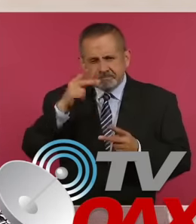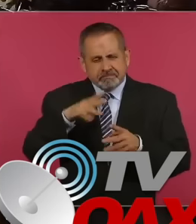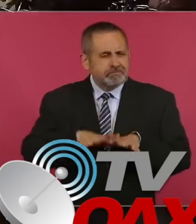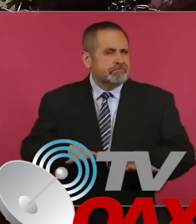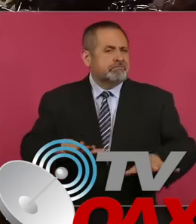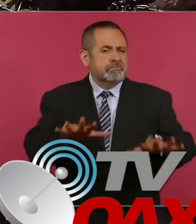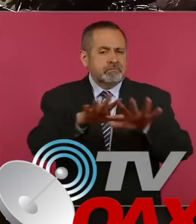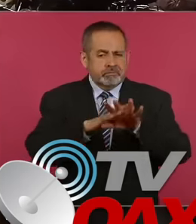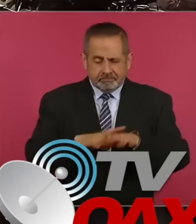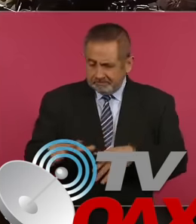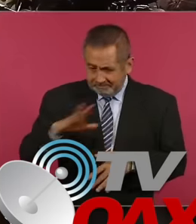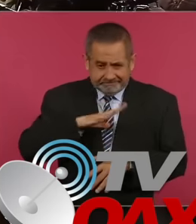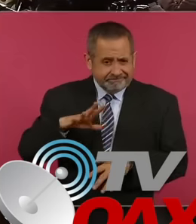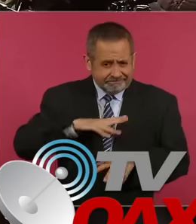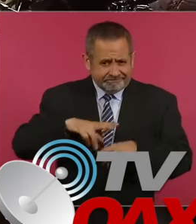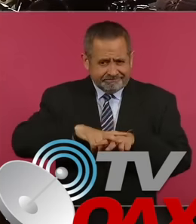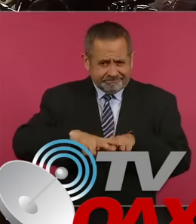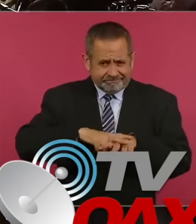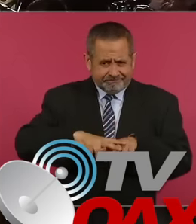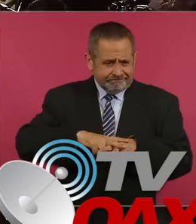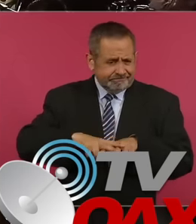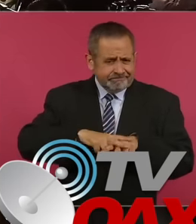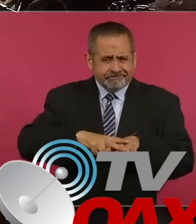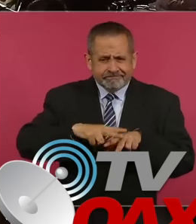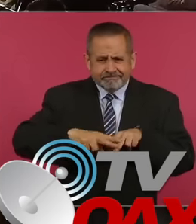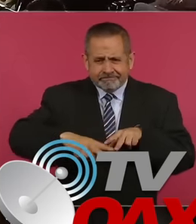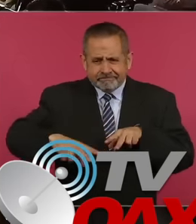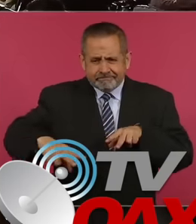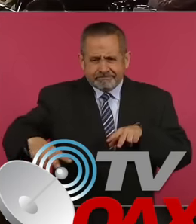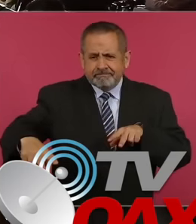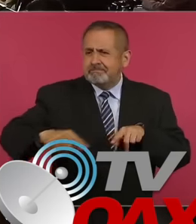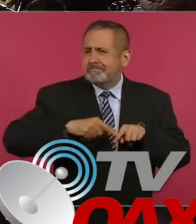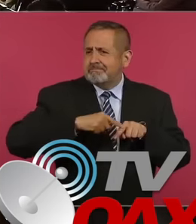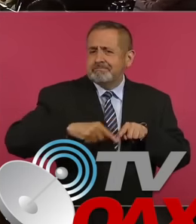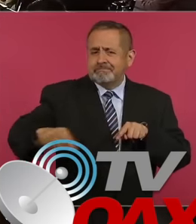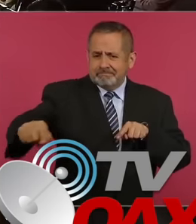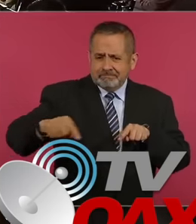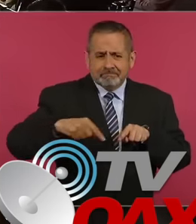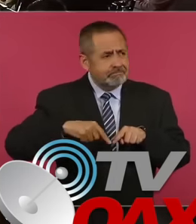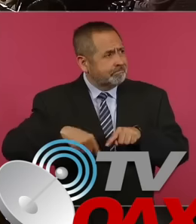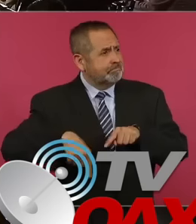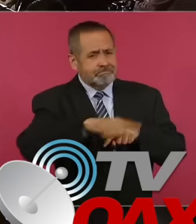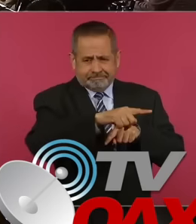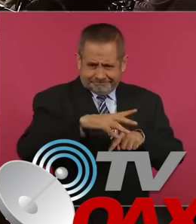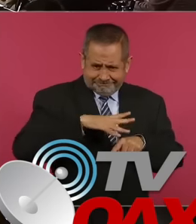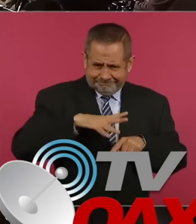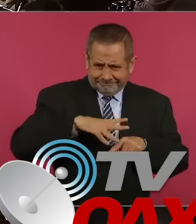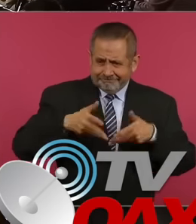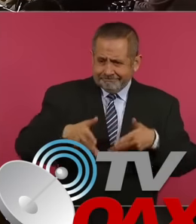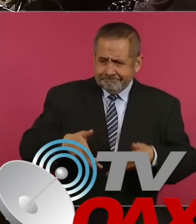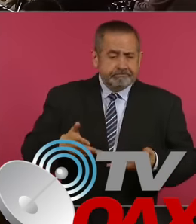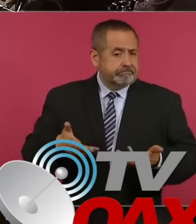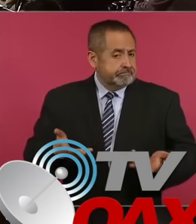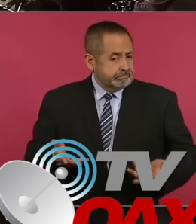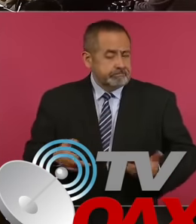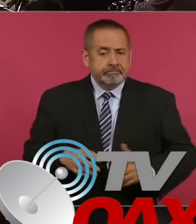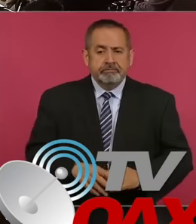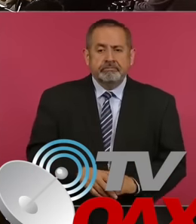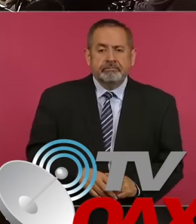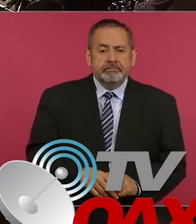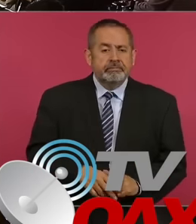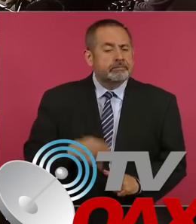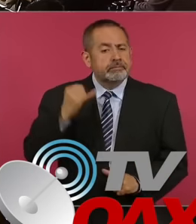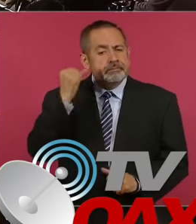Entonces, existe toda esa infraestructura. Nada más imagínense